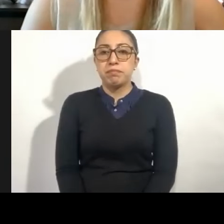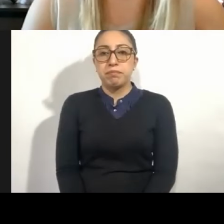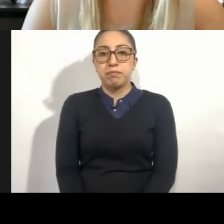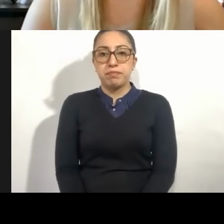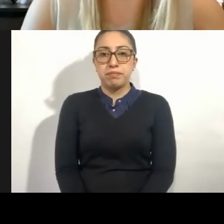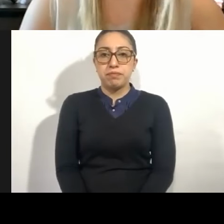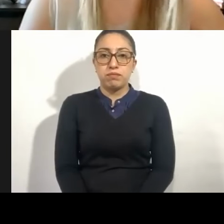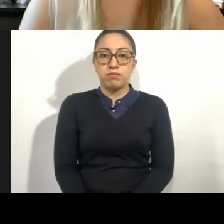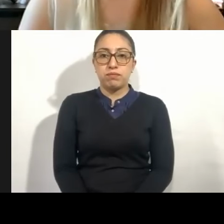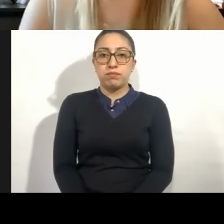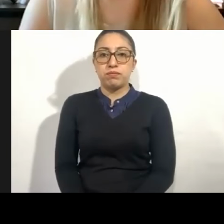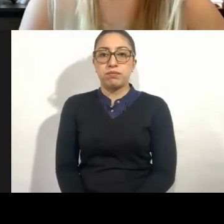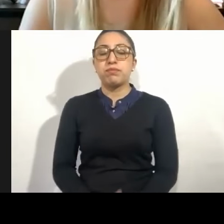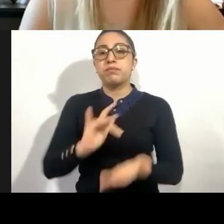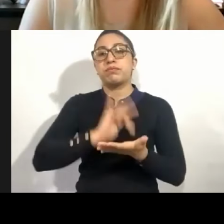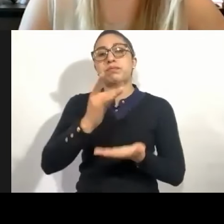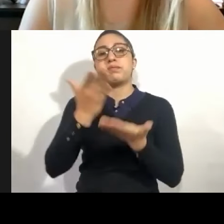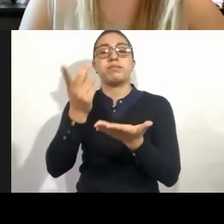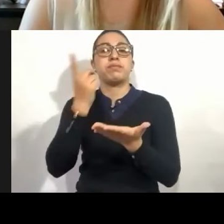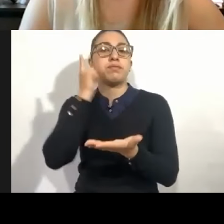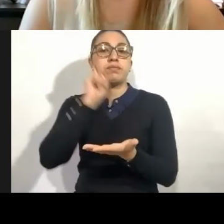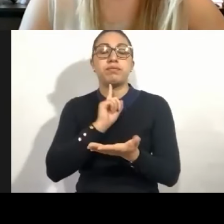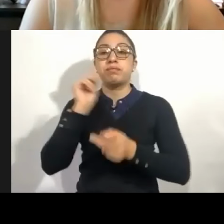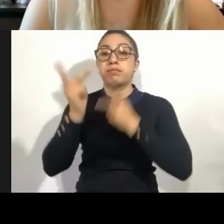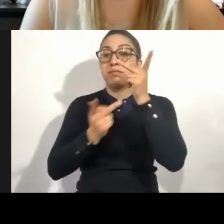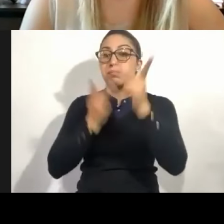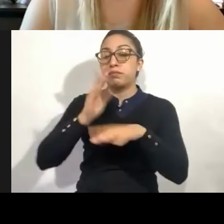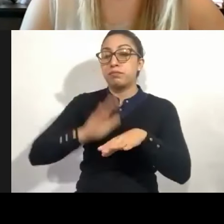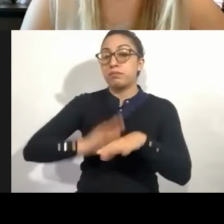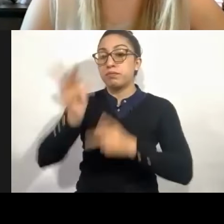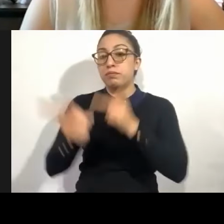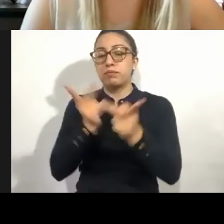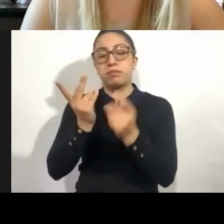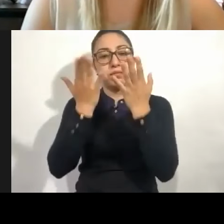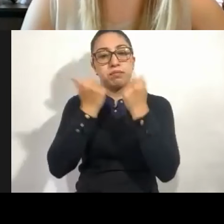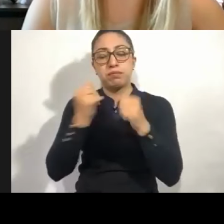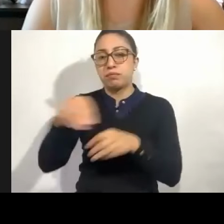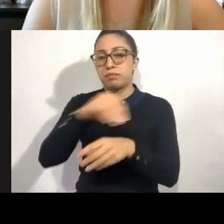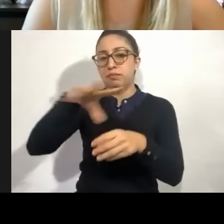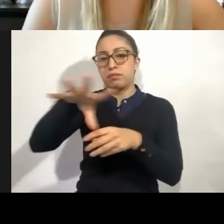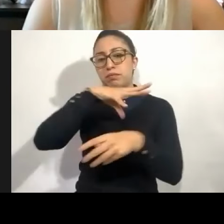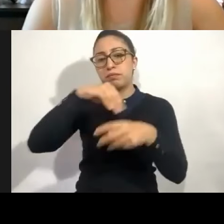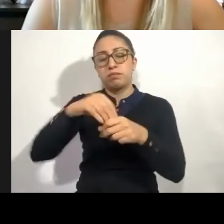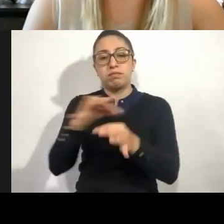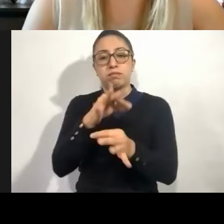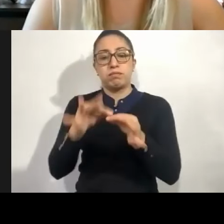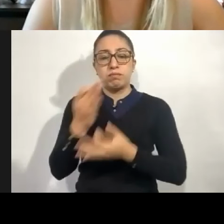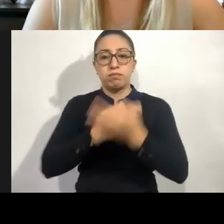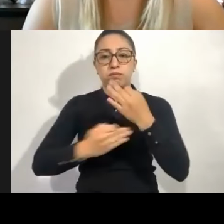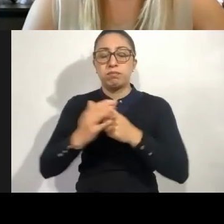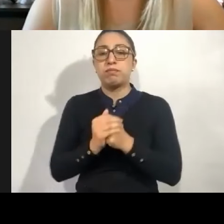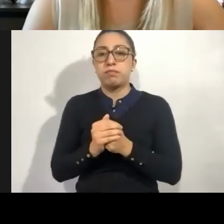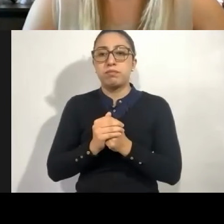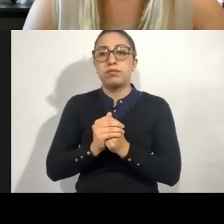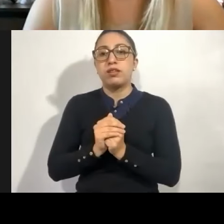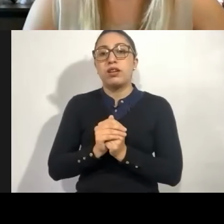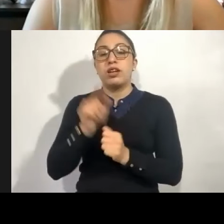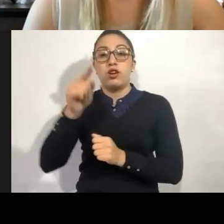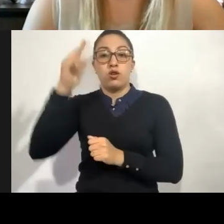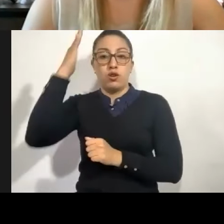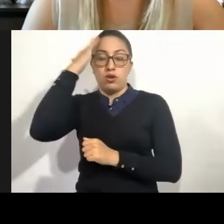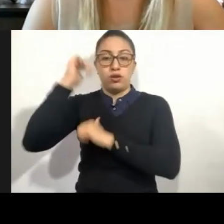Gracias, diputada. Concluidas las intervenciones y las preguntas de las diputadas y diputados, me permito ceder el uso de la palabra al procurador